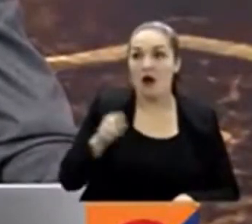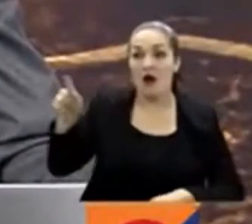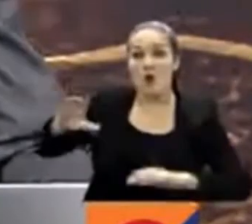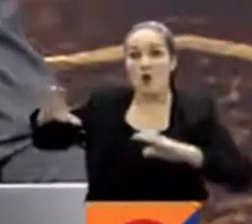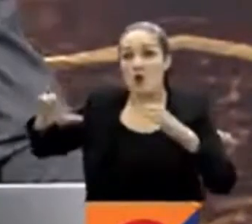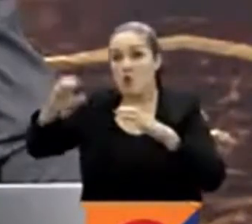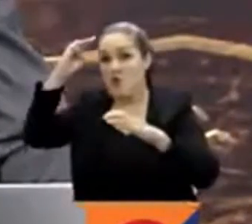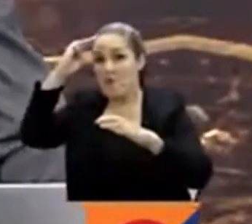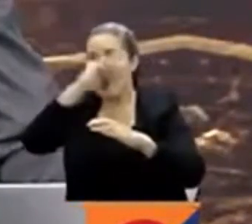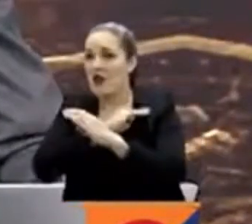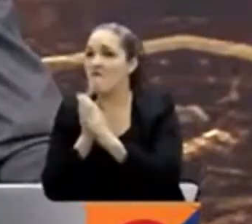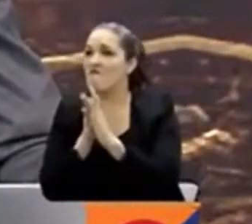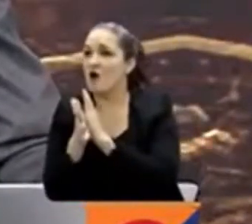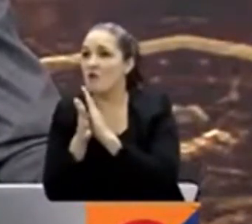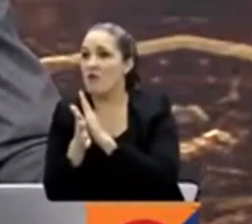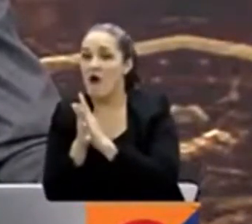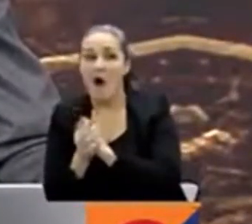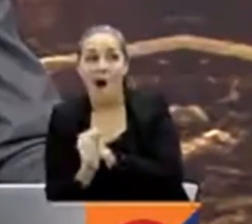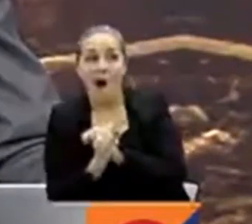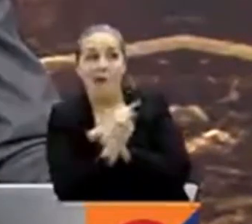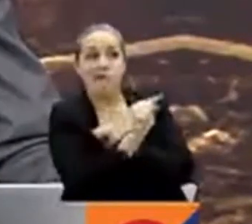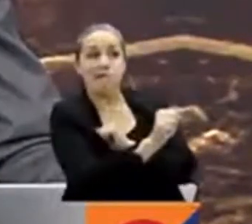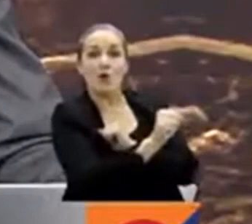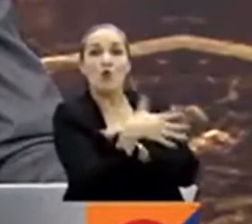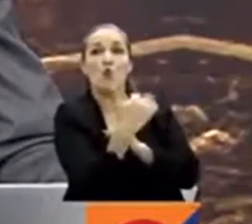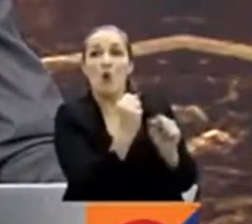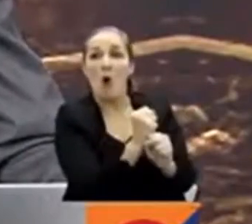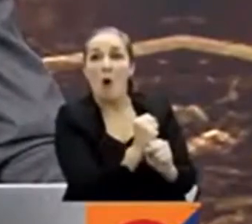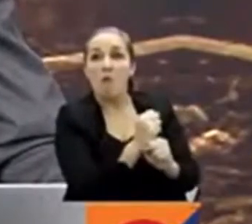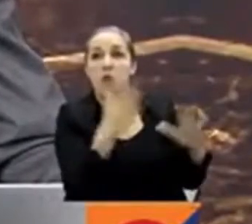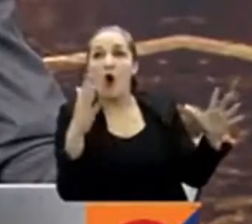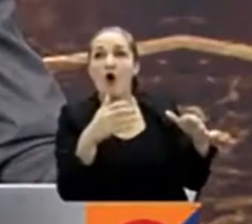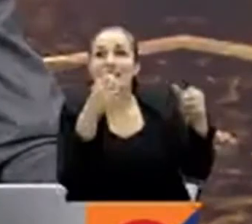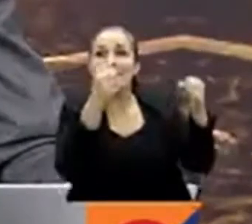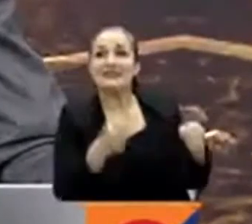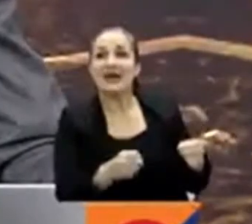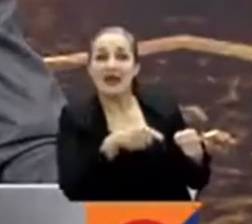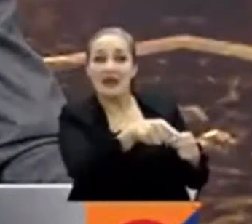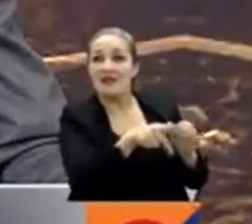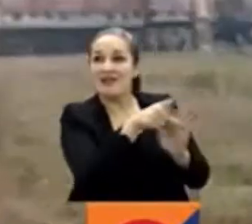militar sobre un mortífero ataque en una estación de trenes del centro ucraniano.